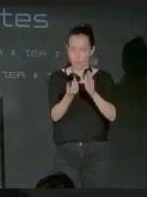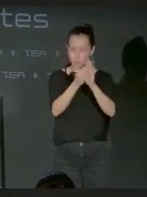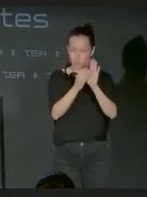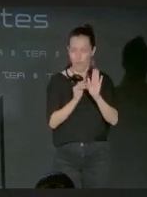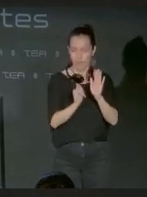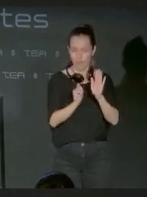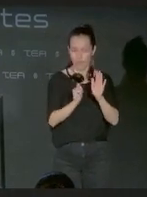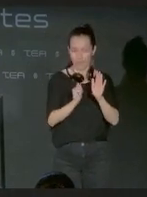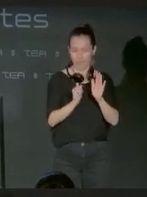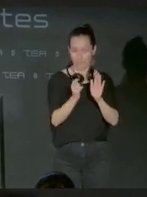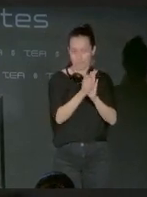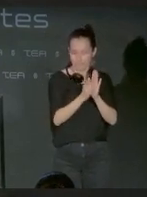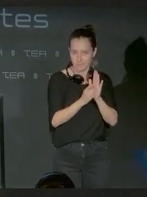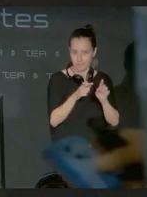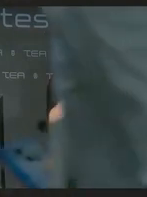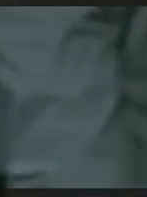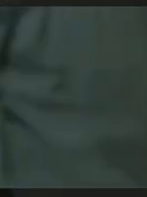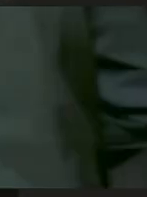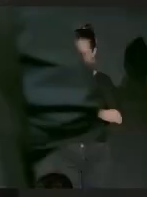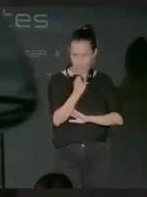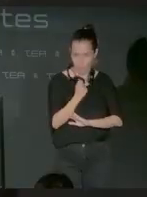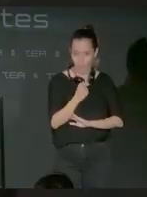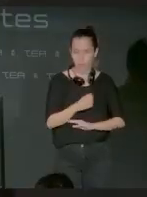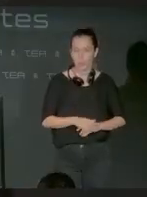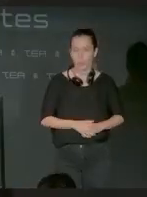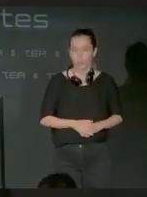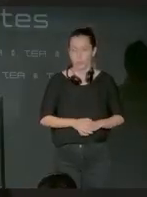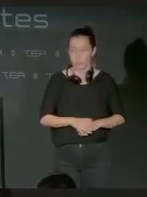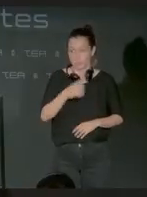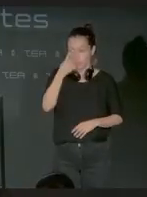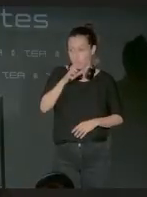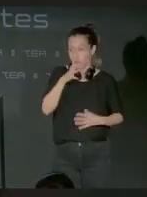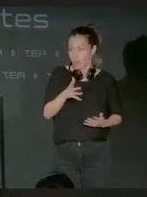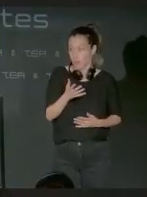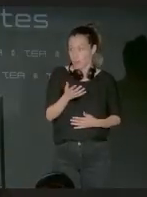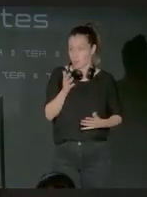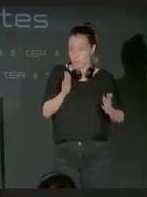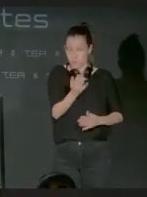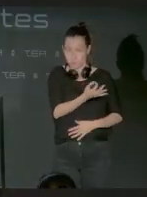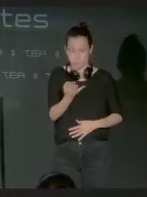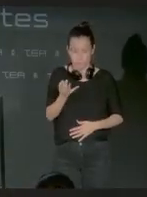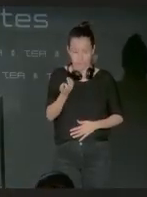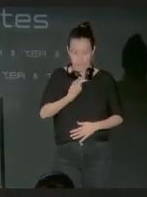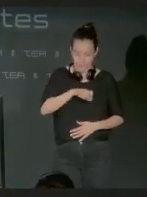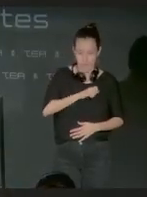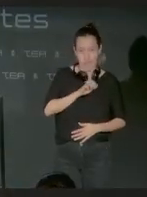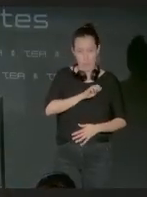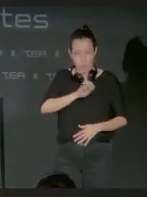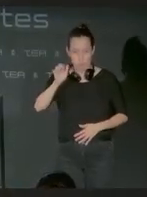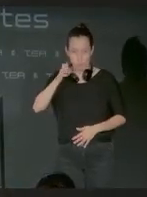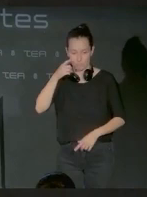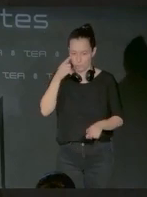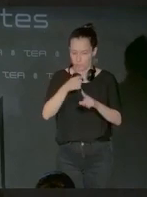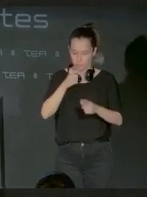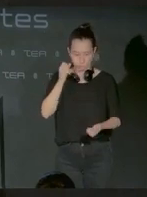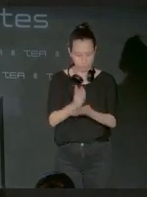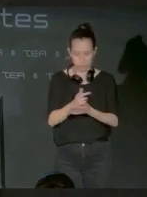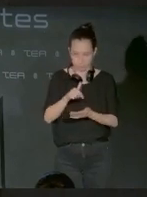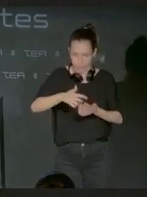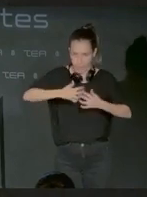por lo que ahora mismo creemos que es el mejor momento posible tanto en España como en Europa para apostar decididamente ya para nuestra industria